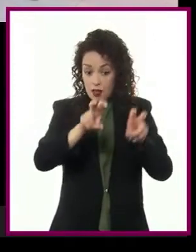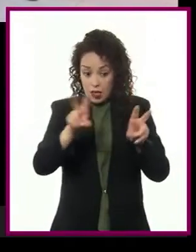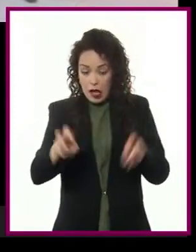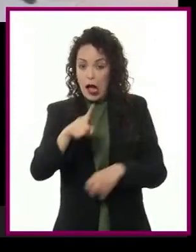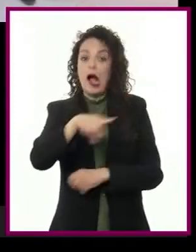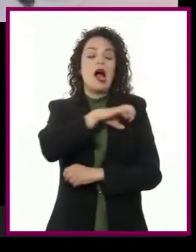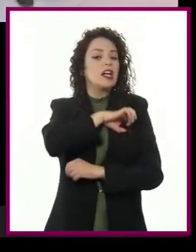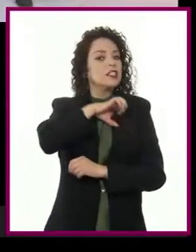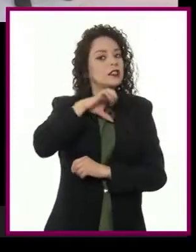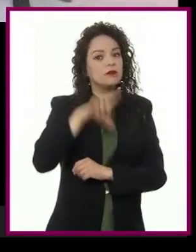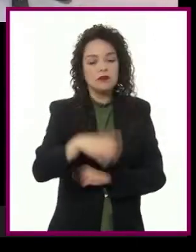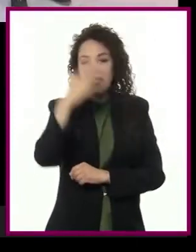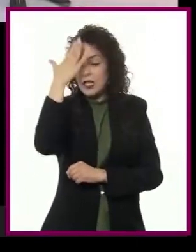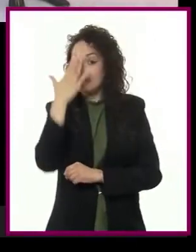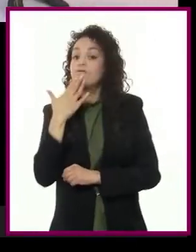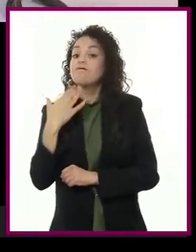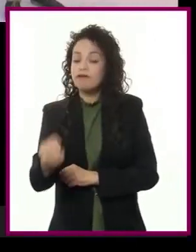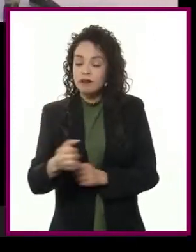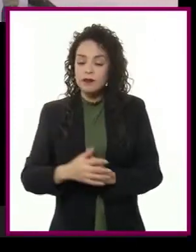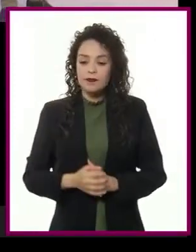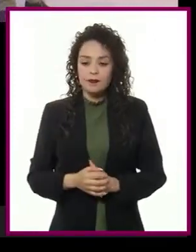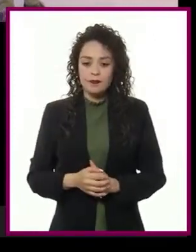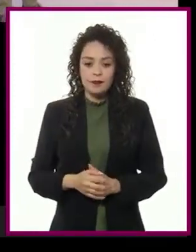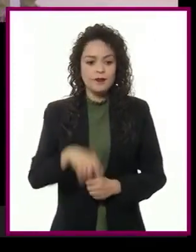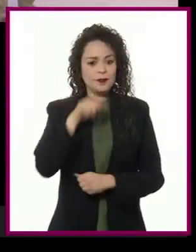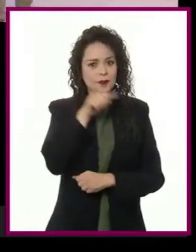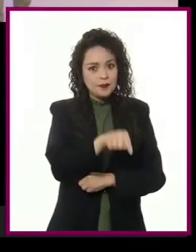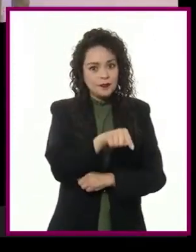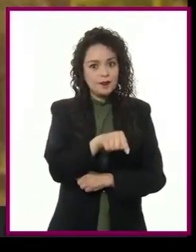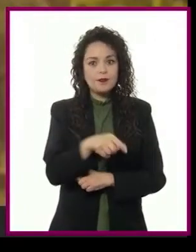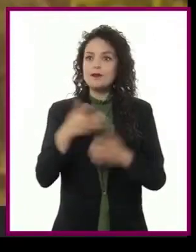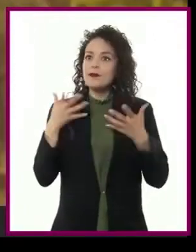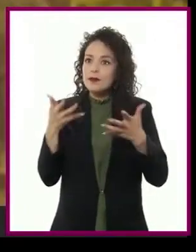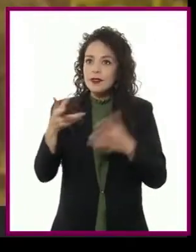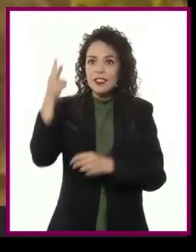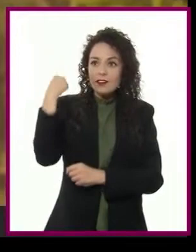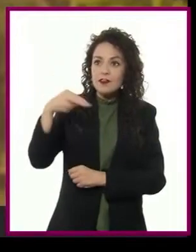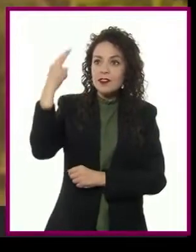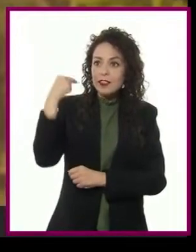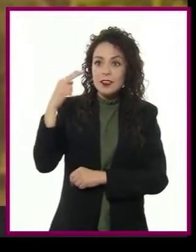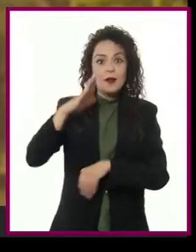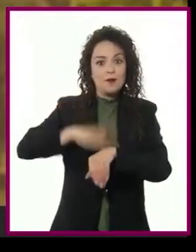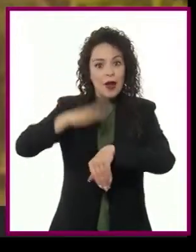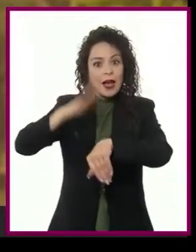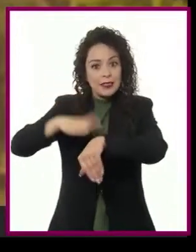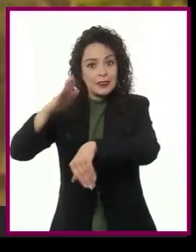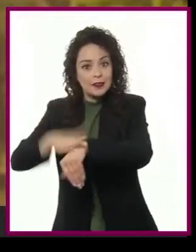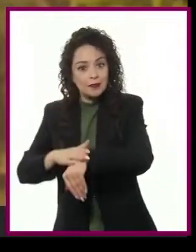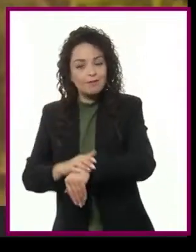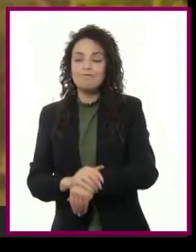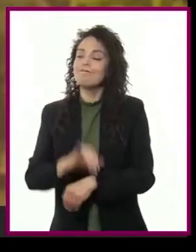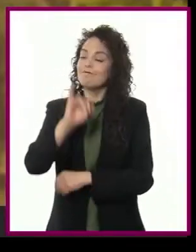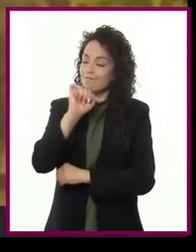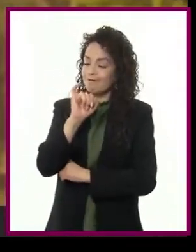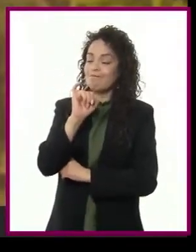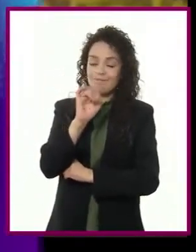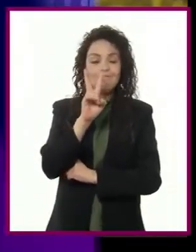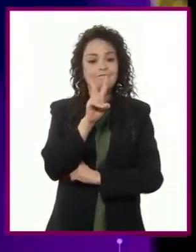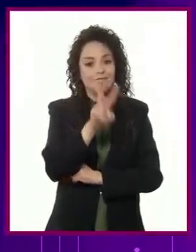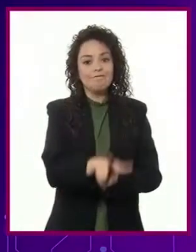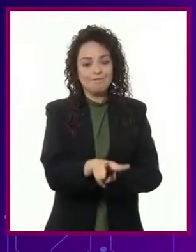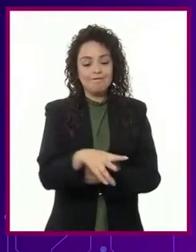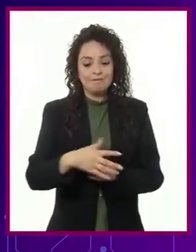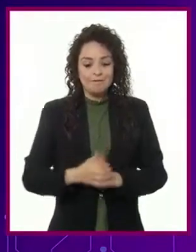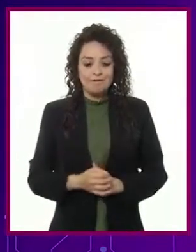ese entusiasmo por viajar creció y creció. Bien dices, maestro Julio. Además de